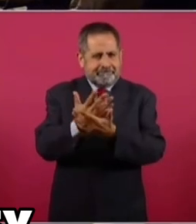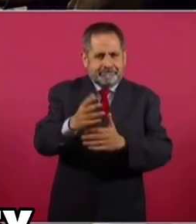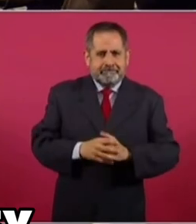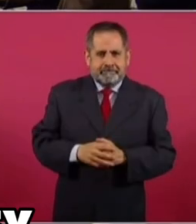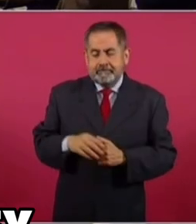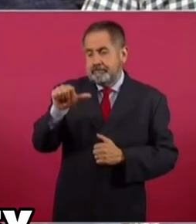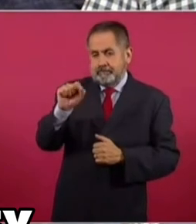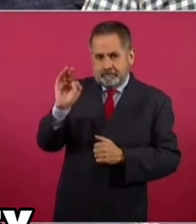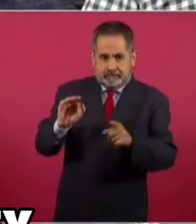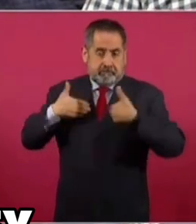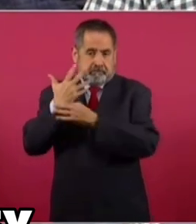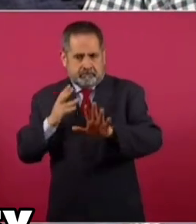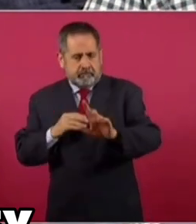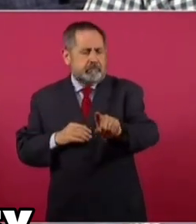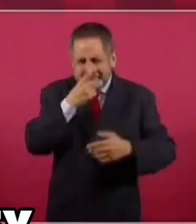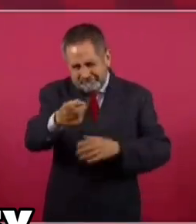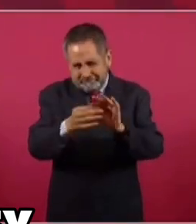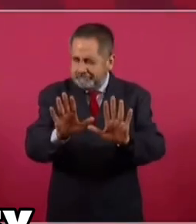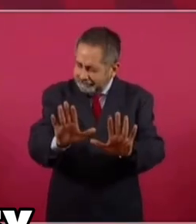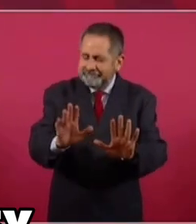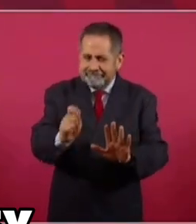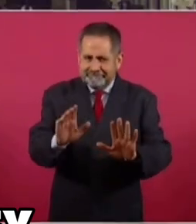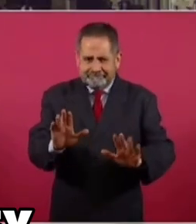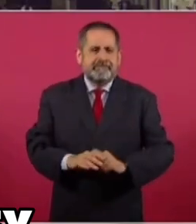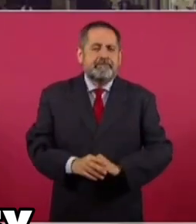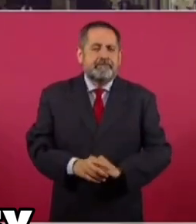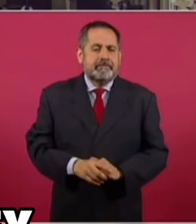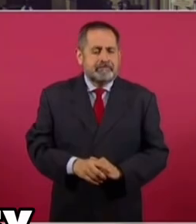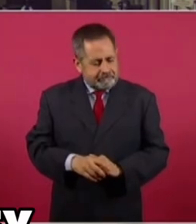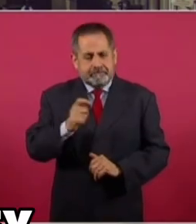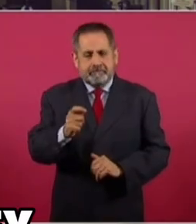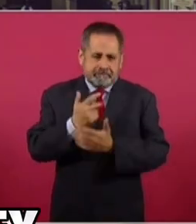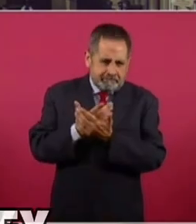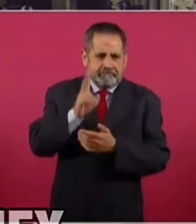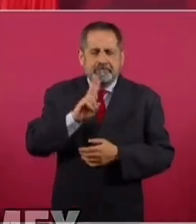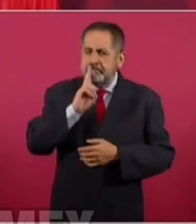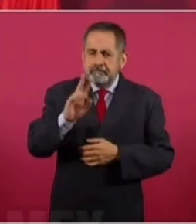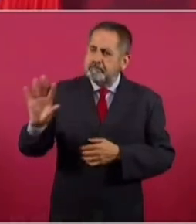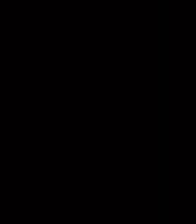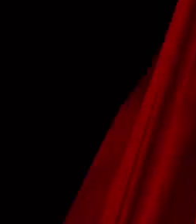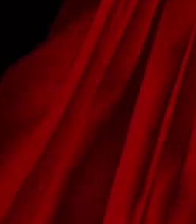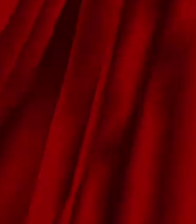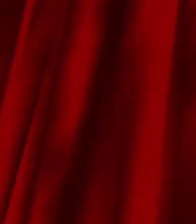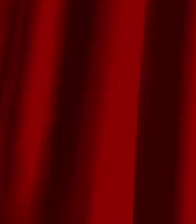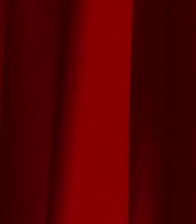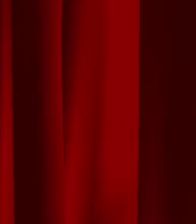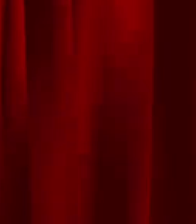Eso lo dice la Auditoría Superior de la Federación. Sí, sí. Vamos esperando que nos informen bien.